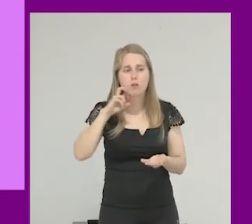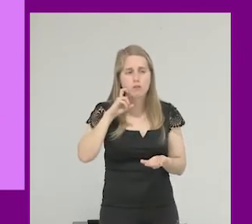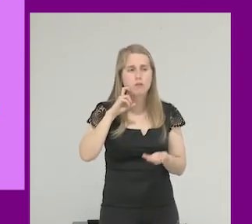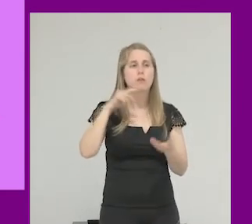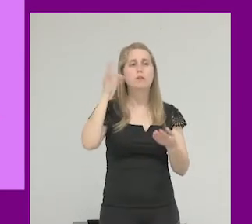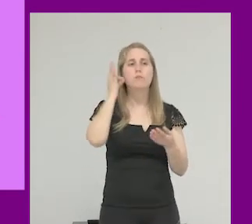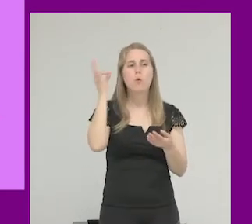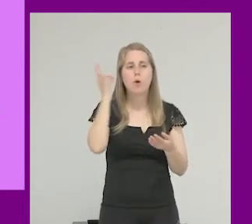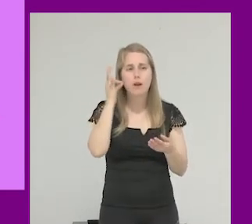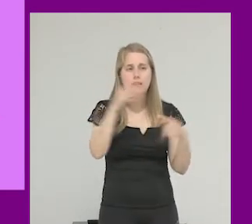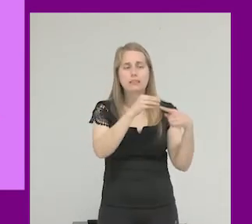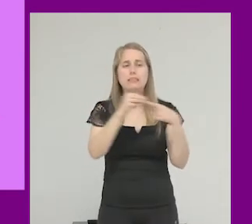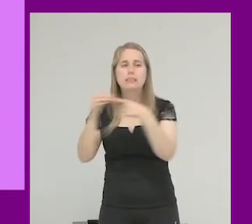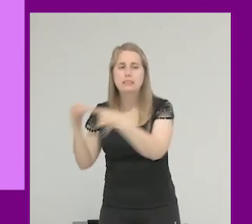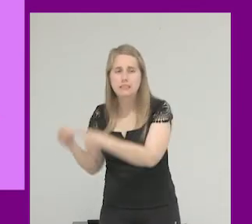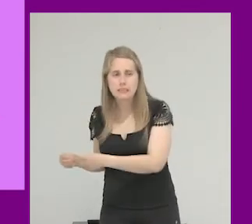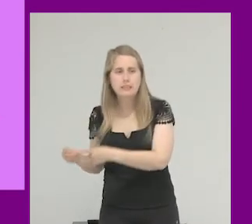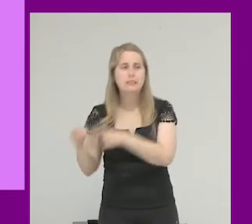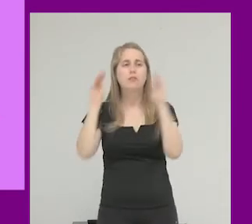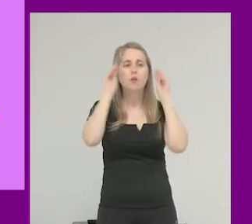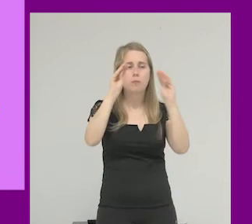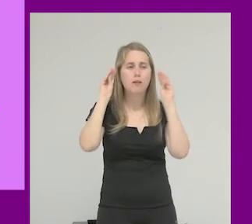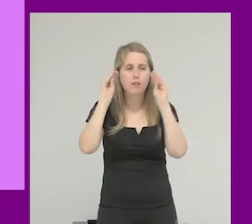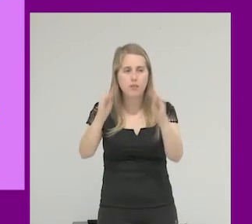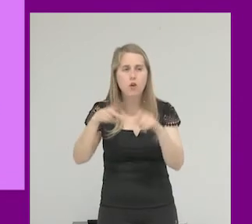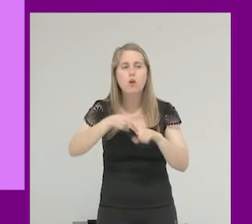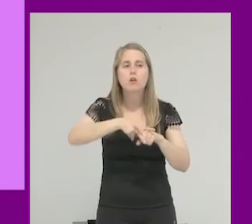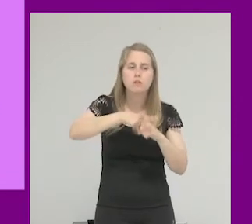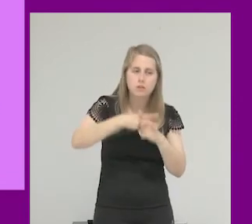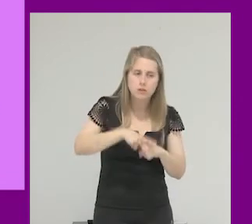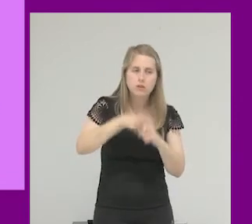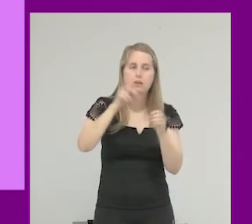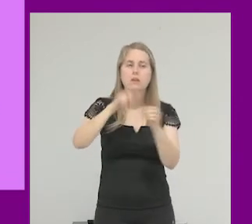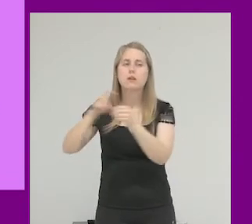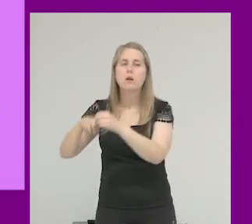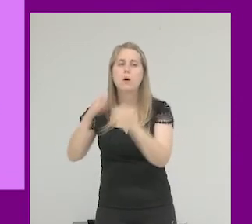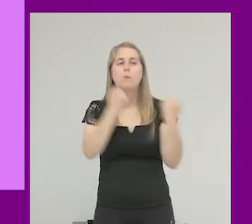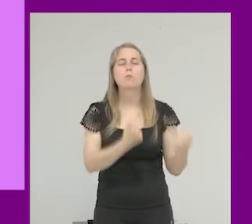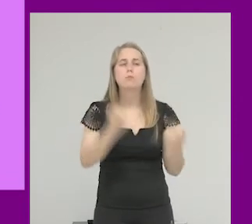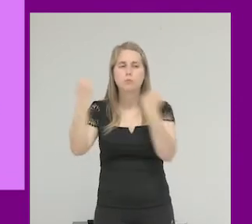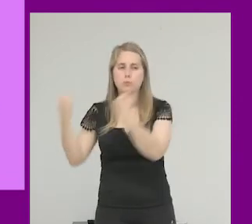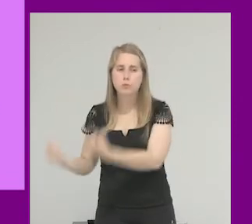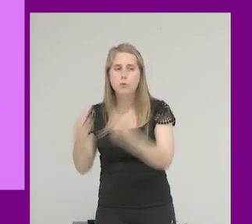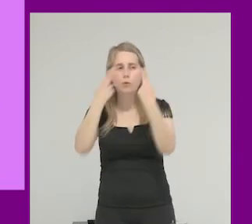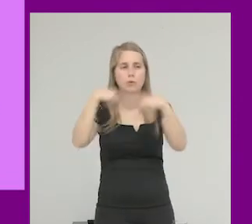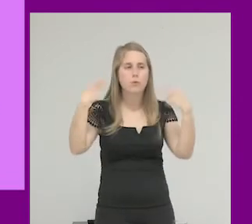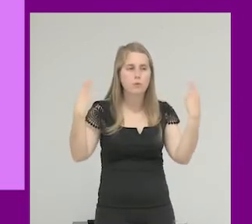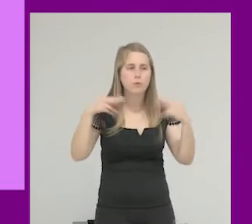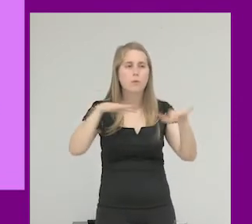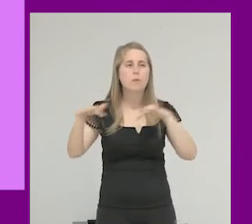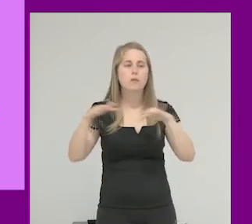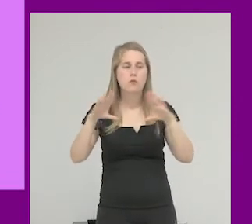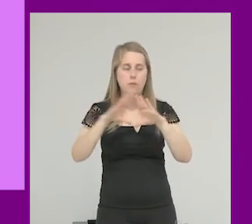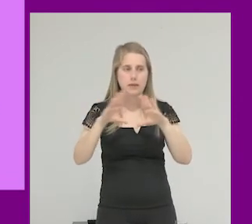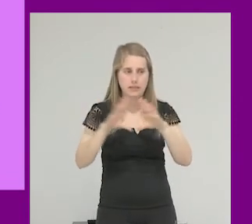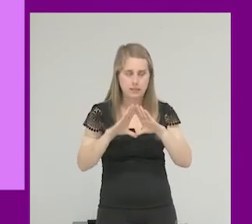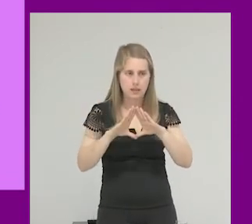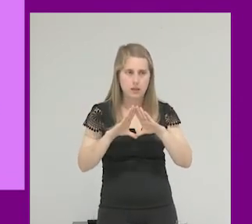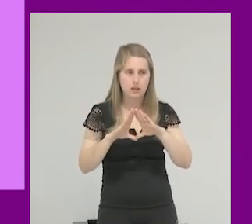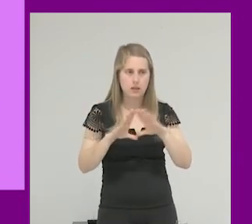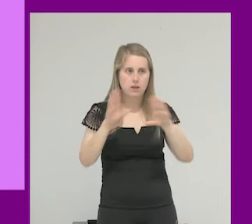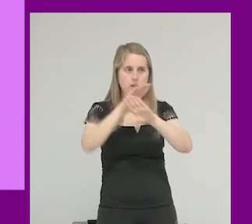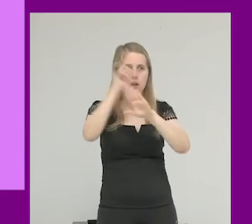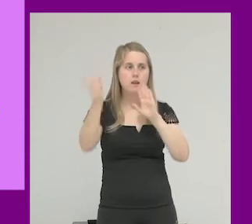las formadoras, las participantes en talleres, las instituciones públicas y el movimiento feminista. Y